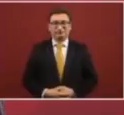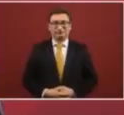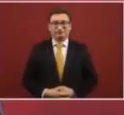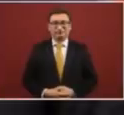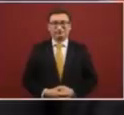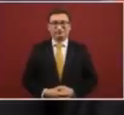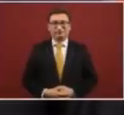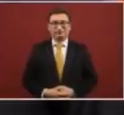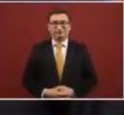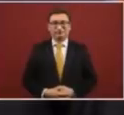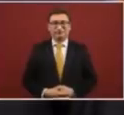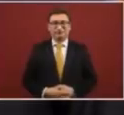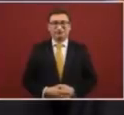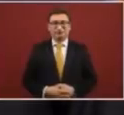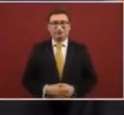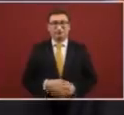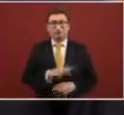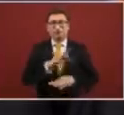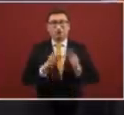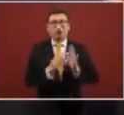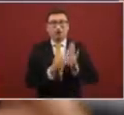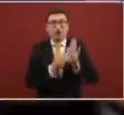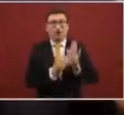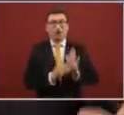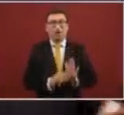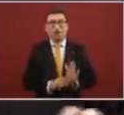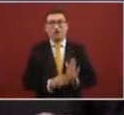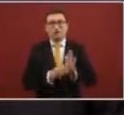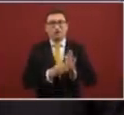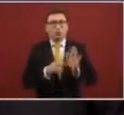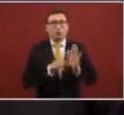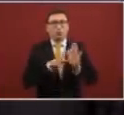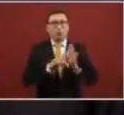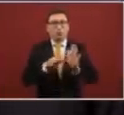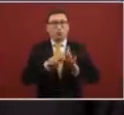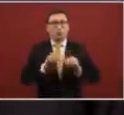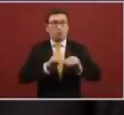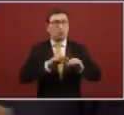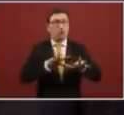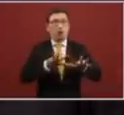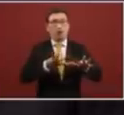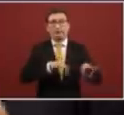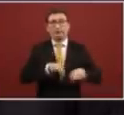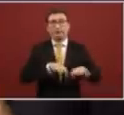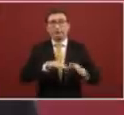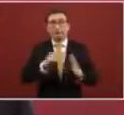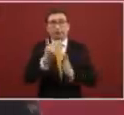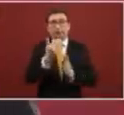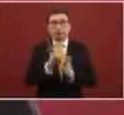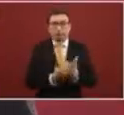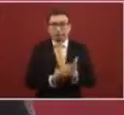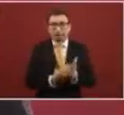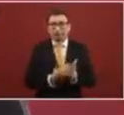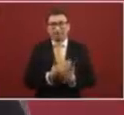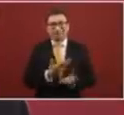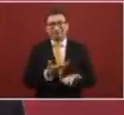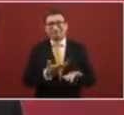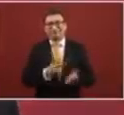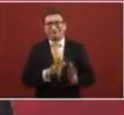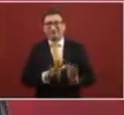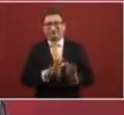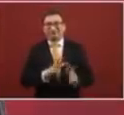la generación de empleos, ¿sí? Como nunca, ¿no? Un sensacionalismo